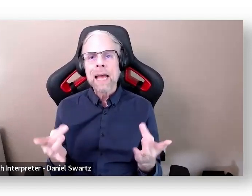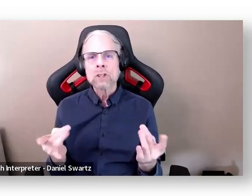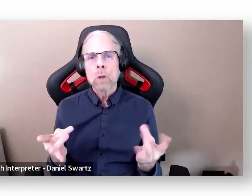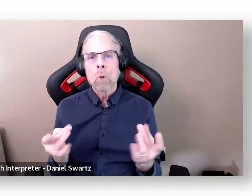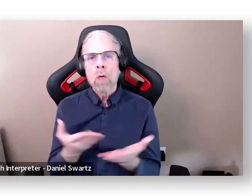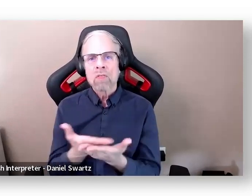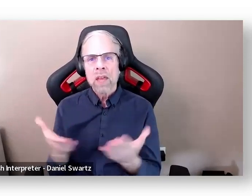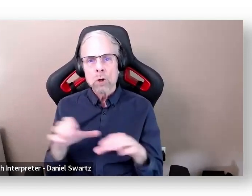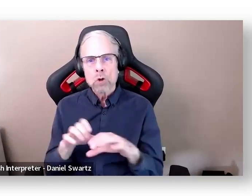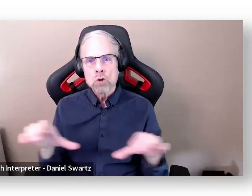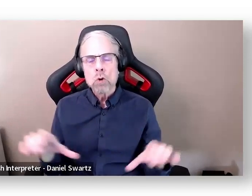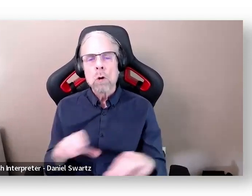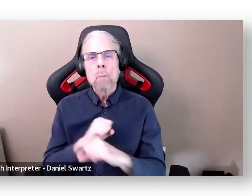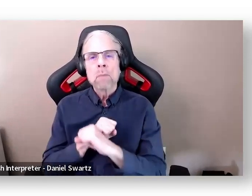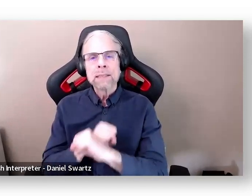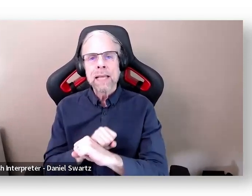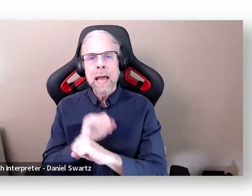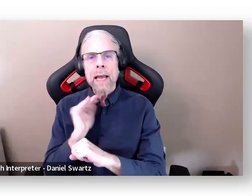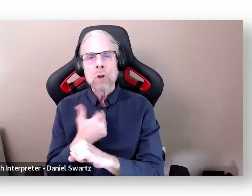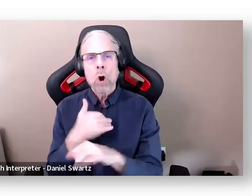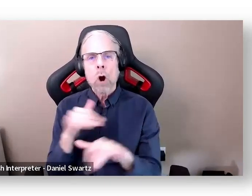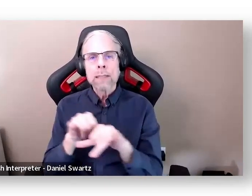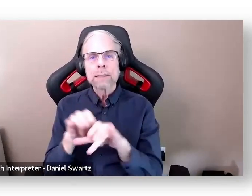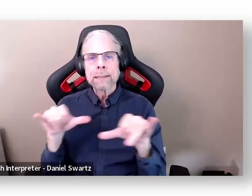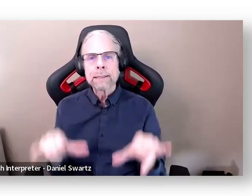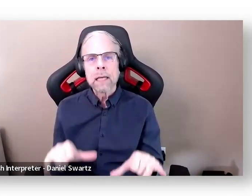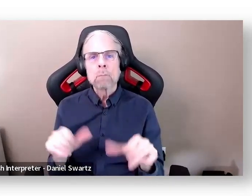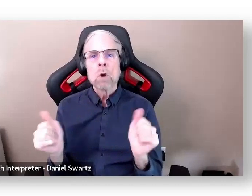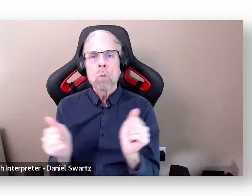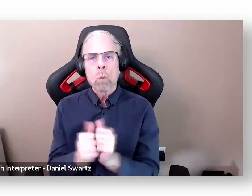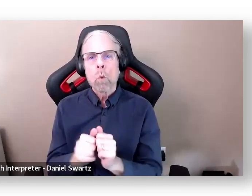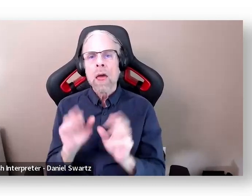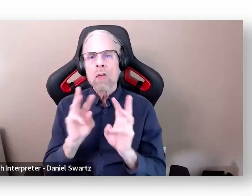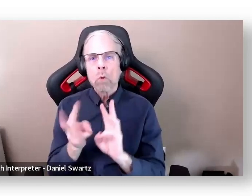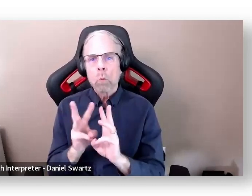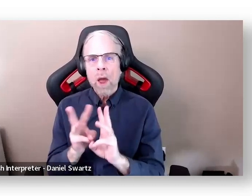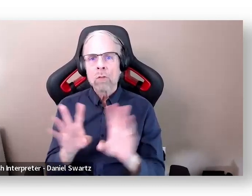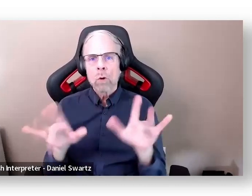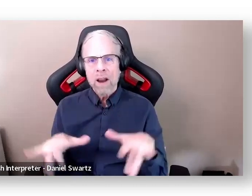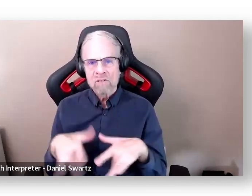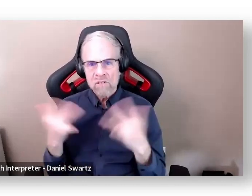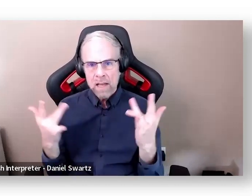es directora de ejecución del programa de mitigación de incendios forestales.